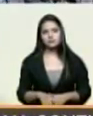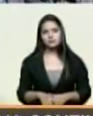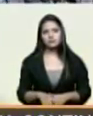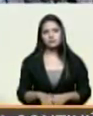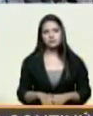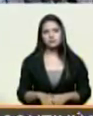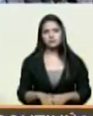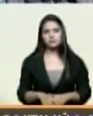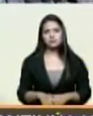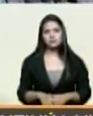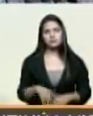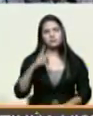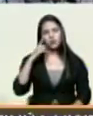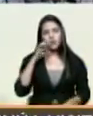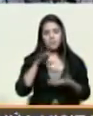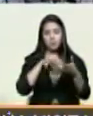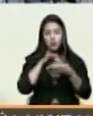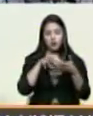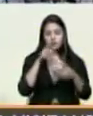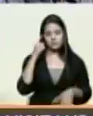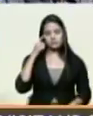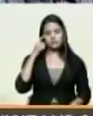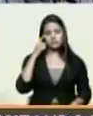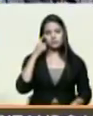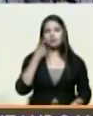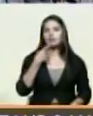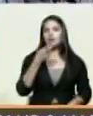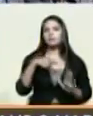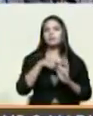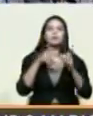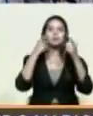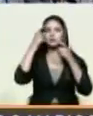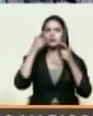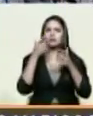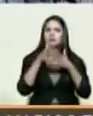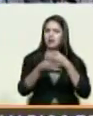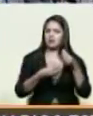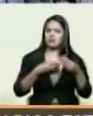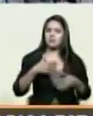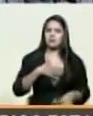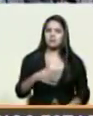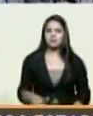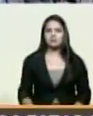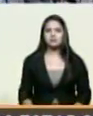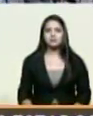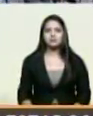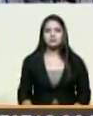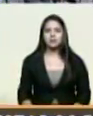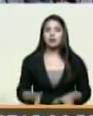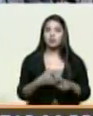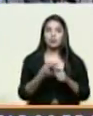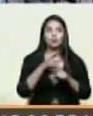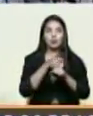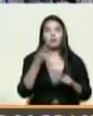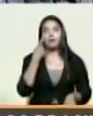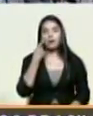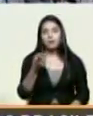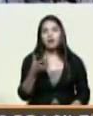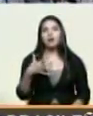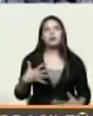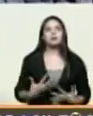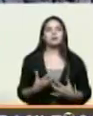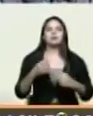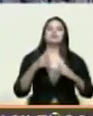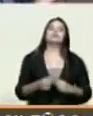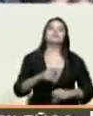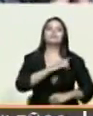Piensen en eso, pues cuando tengan un problema, digan lo que decía Chávez, ¿qué es eso para mí? Y ustedes van a ver que encontrarán fuerzas,